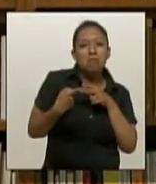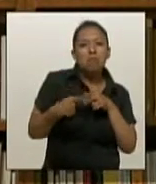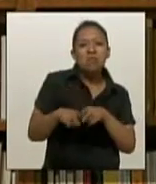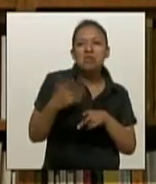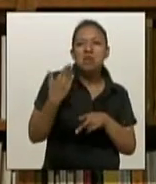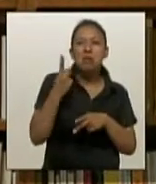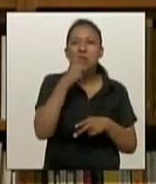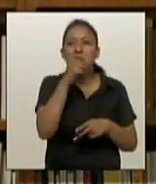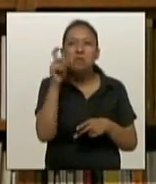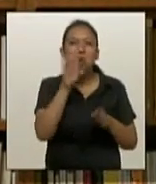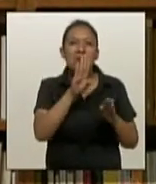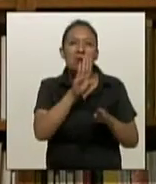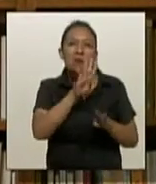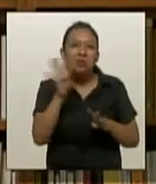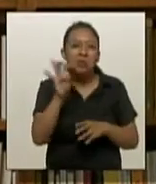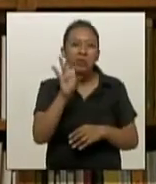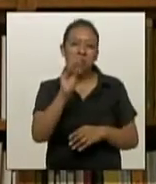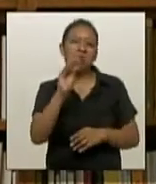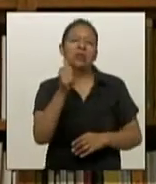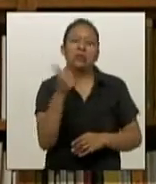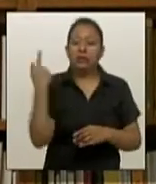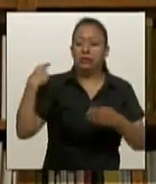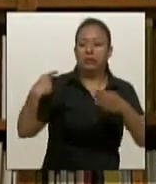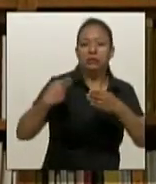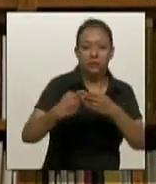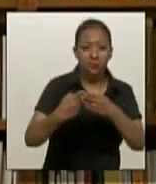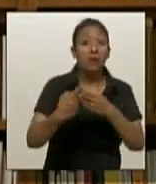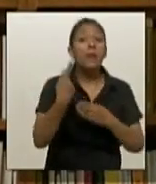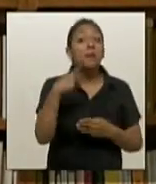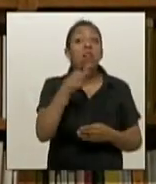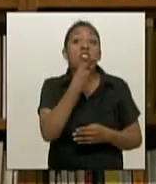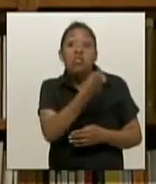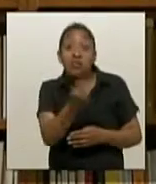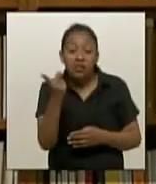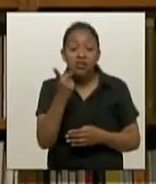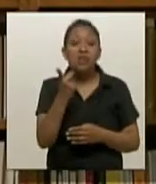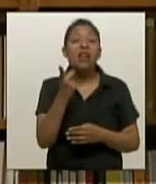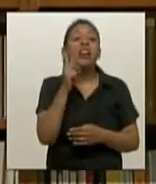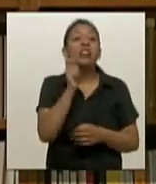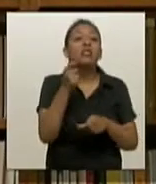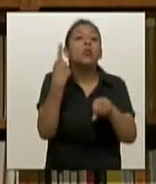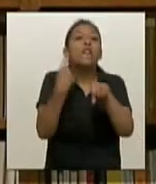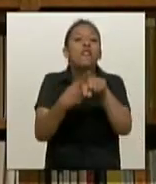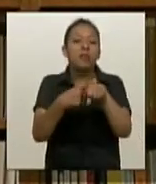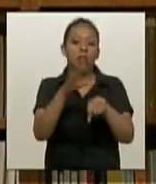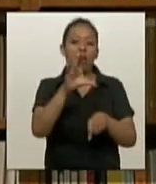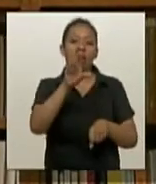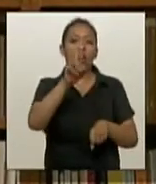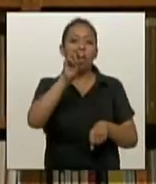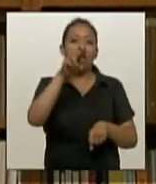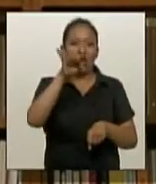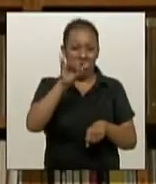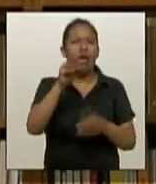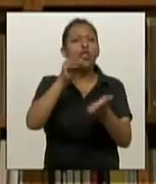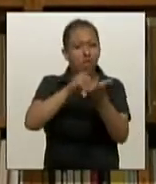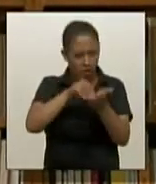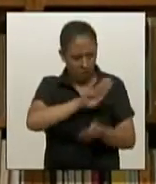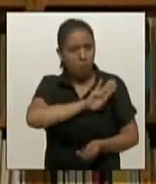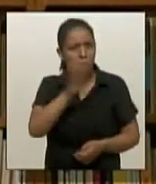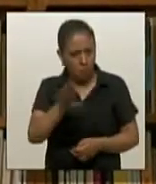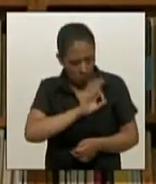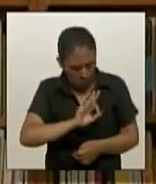Desde 1996 para acá. Pero se dice ahora que es una enfermedad crónica. Sigue siendo mortal,